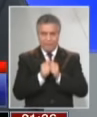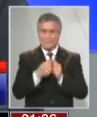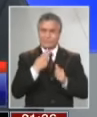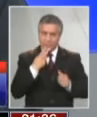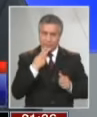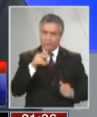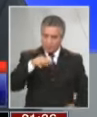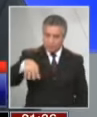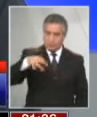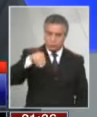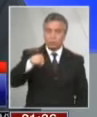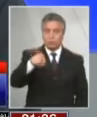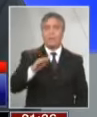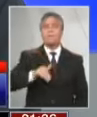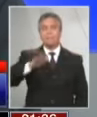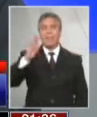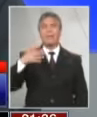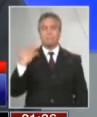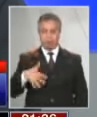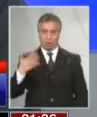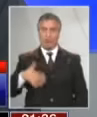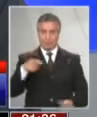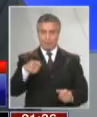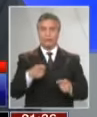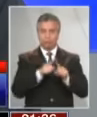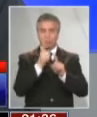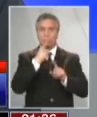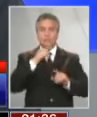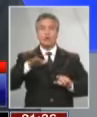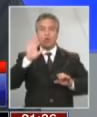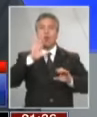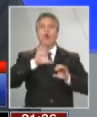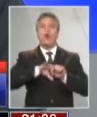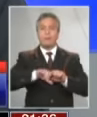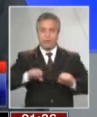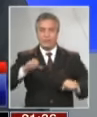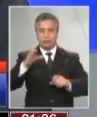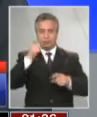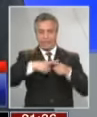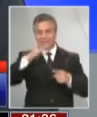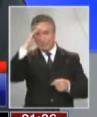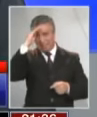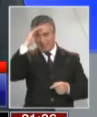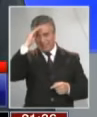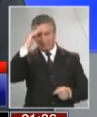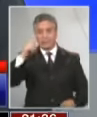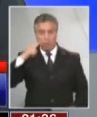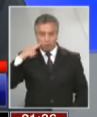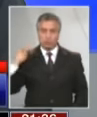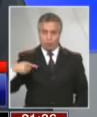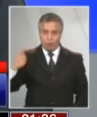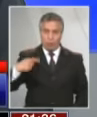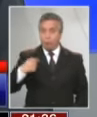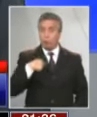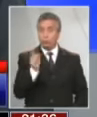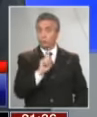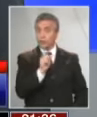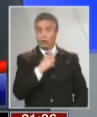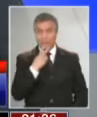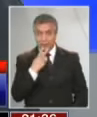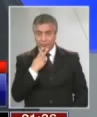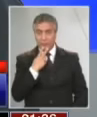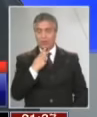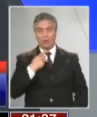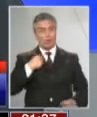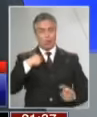más importante de todo es que yo creo que esto requiere un compromiso que también tiene que ver con la experiencia cotidiana. Si yo no vivo, no conozco los sufrimientos,